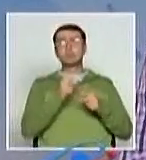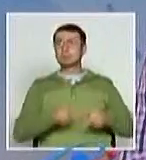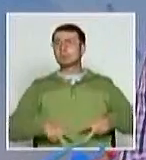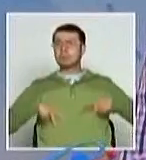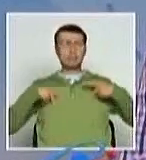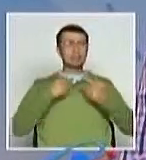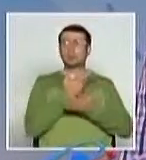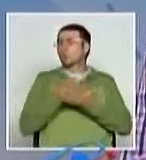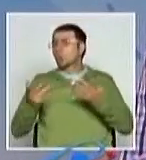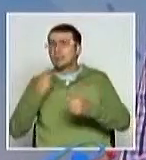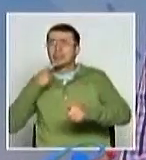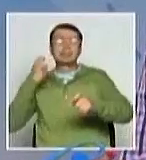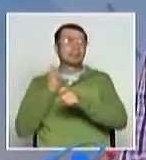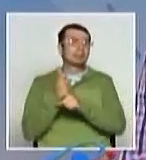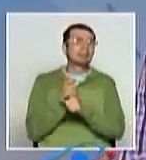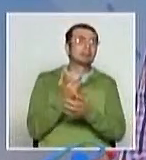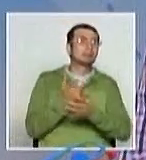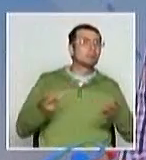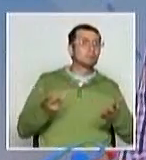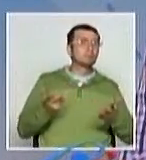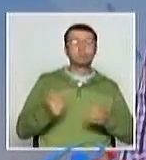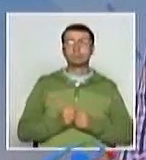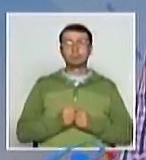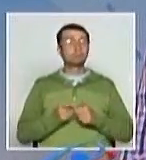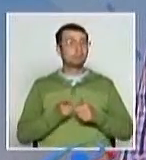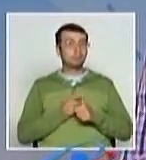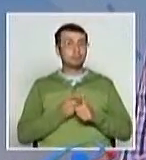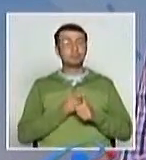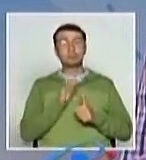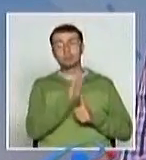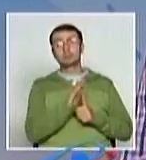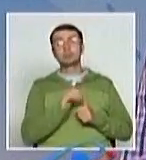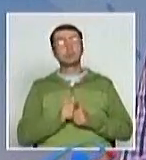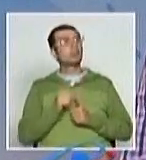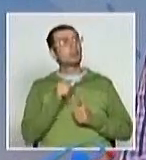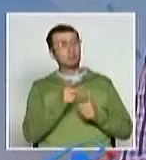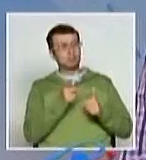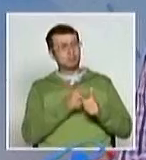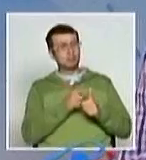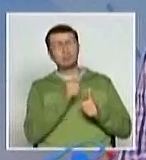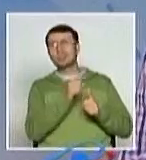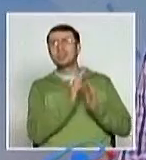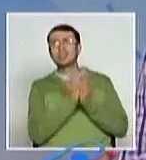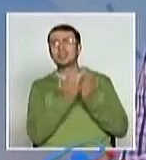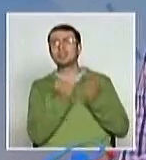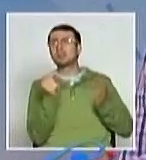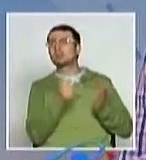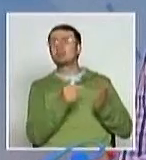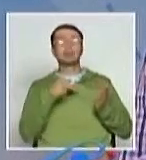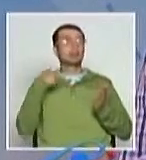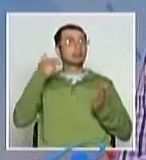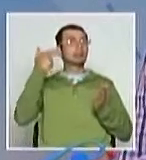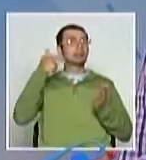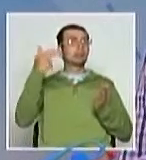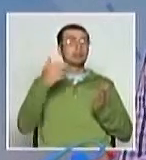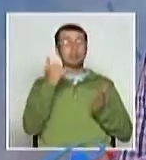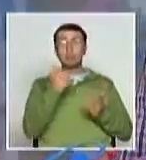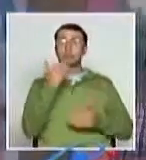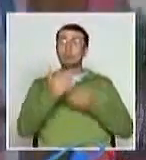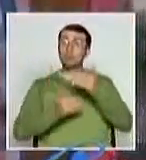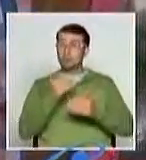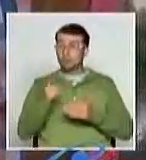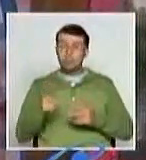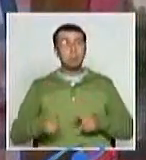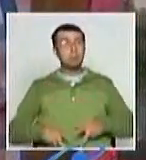encrucijadas la vida y sus encrucijadas este libro narra muchos procesos de la vida y entre